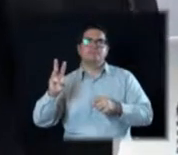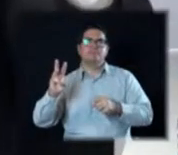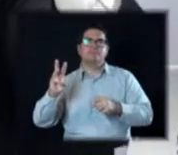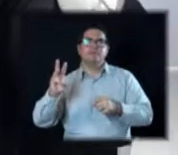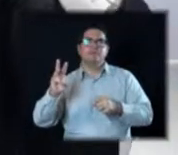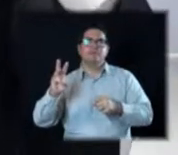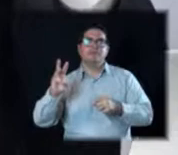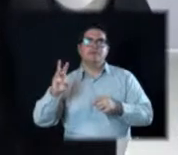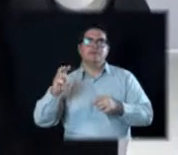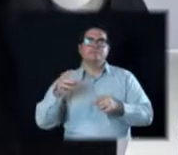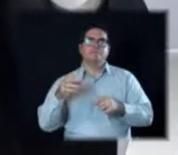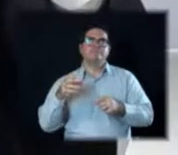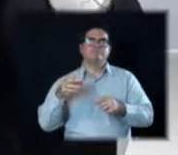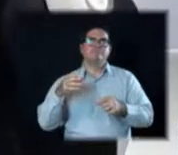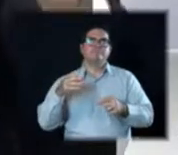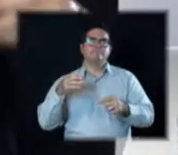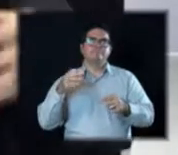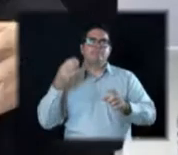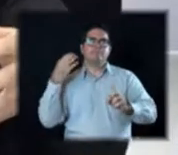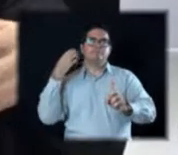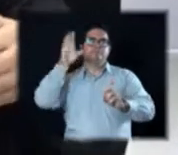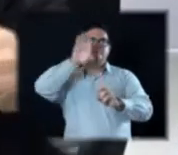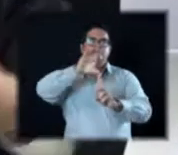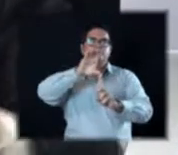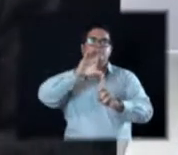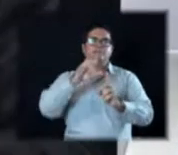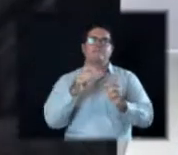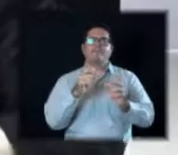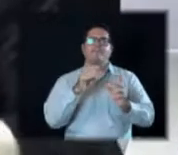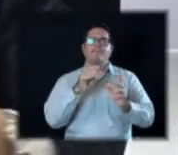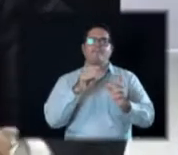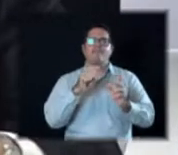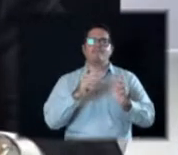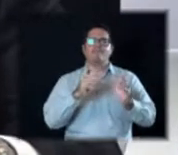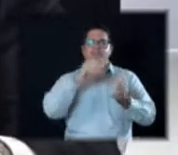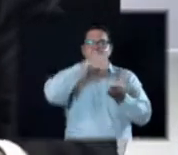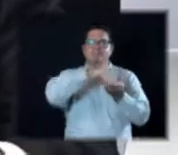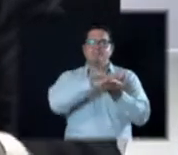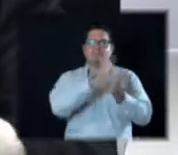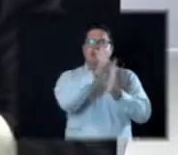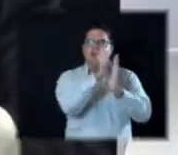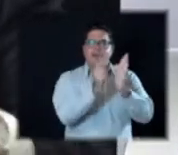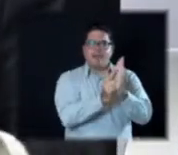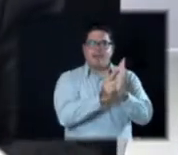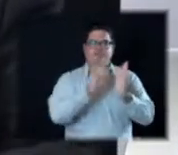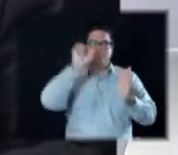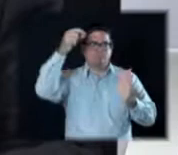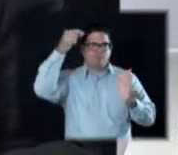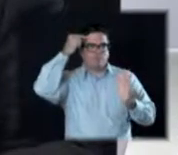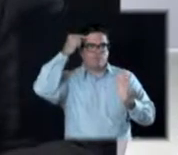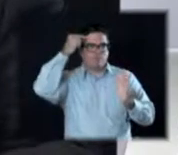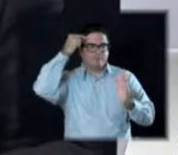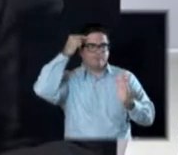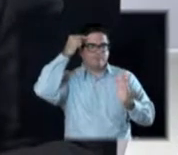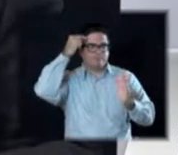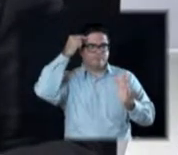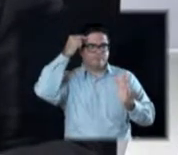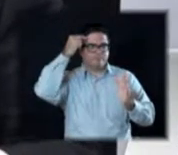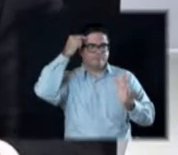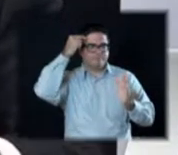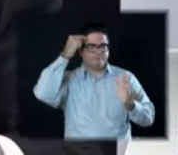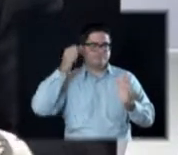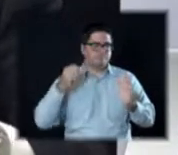reforma para la autoridad, dar autoridad, la ley de contabilidad documental. ¿Qué detuvo? ¿Qué fue el impedimento